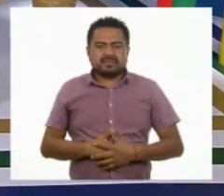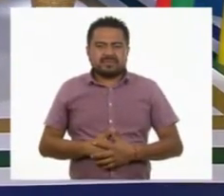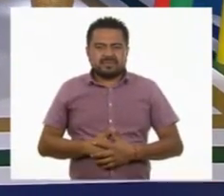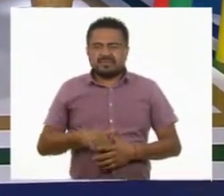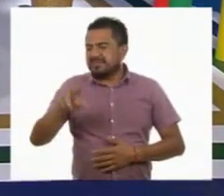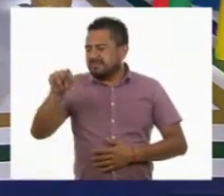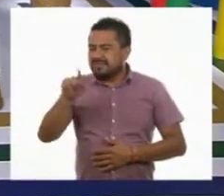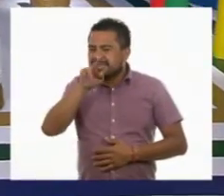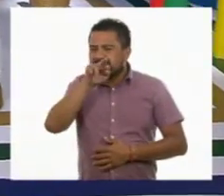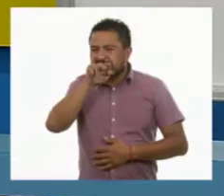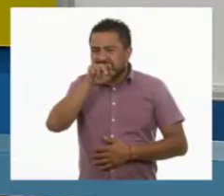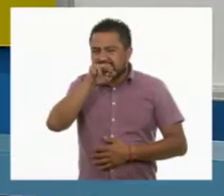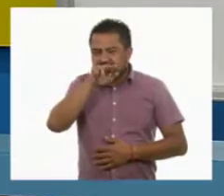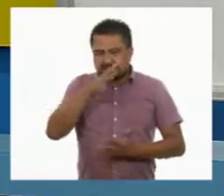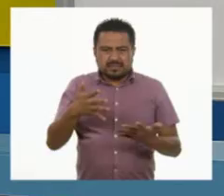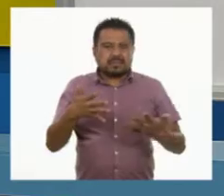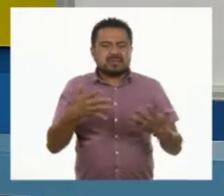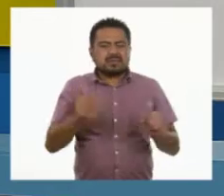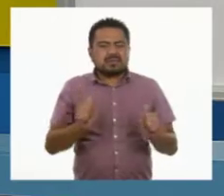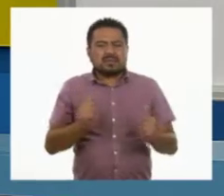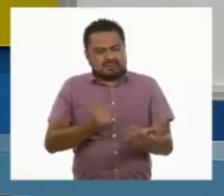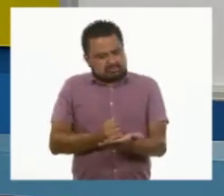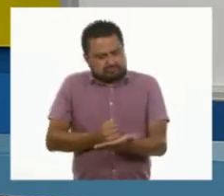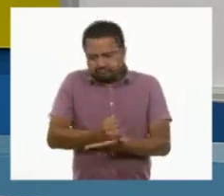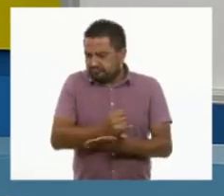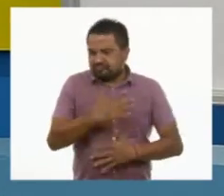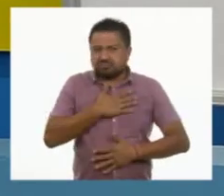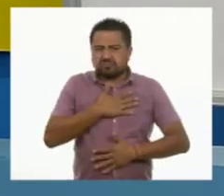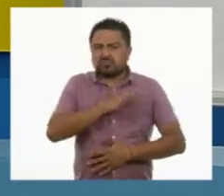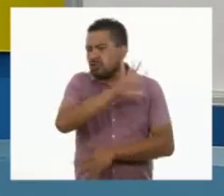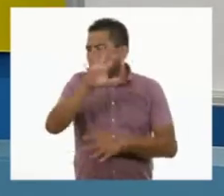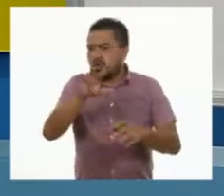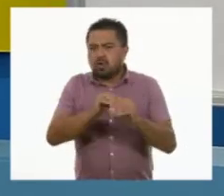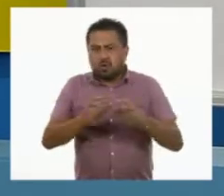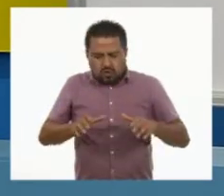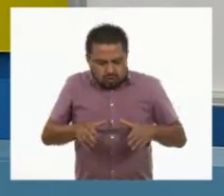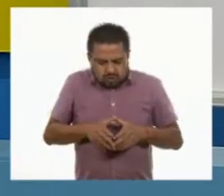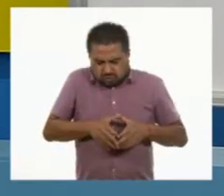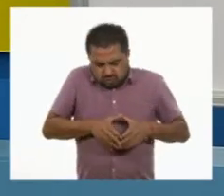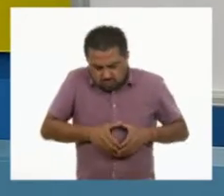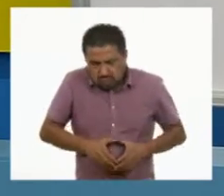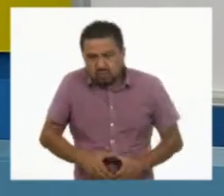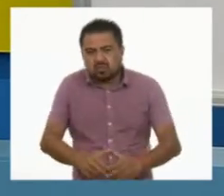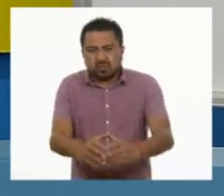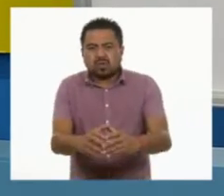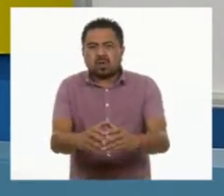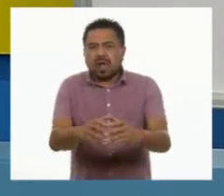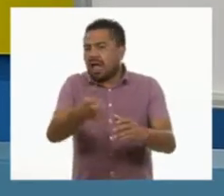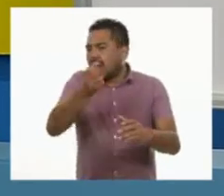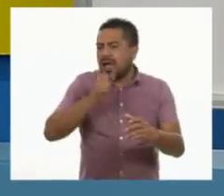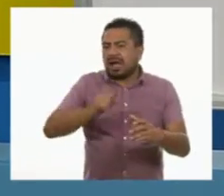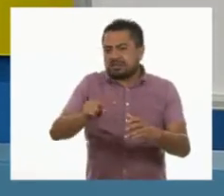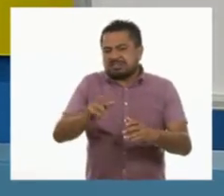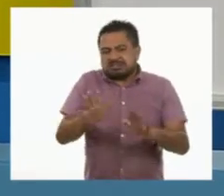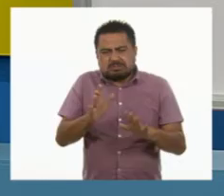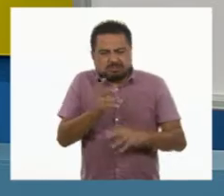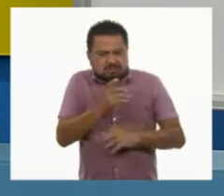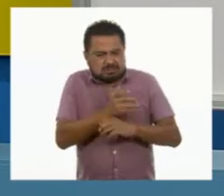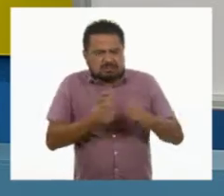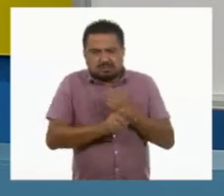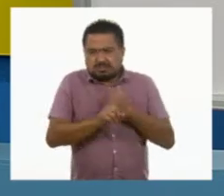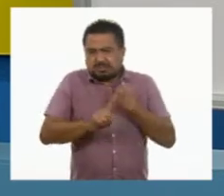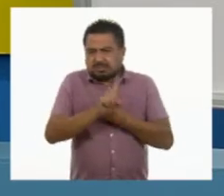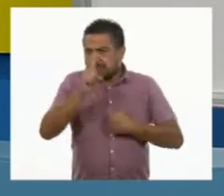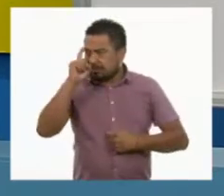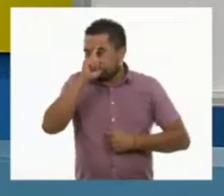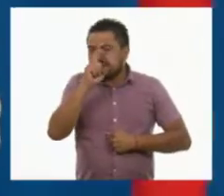No te preocupes, María. Ya hemos tomado nuestra decisión, salir todos juntos de esta y de otras situaciones difíciles.